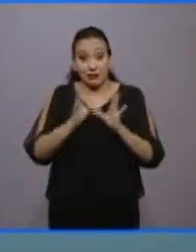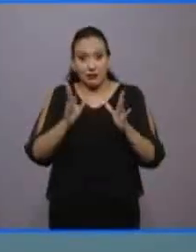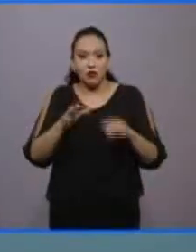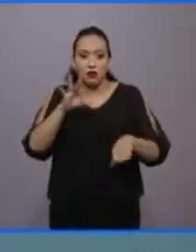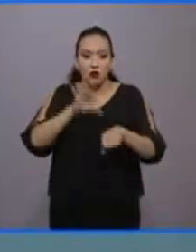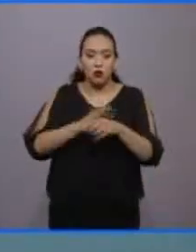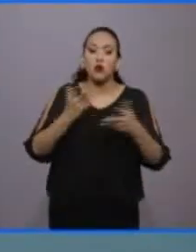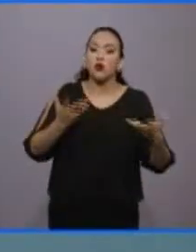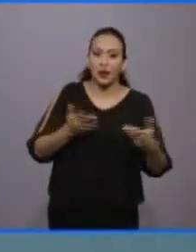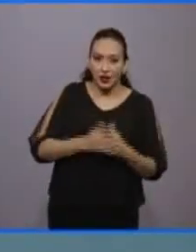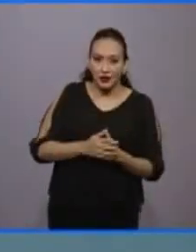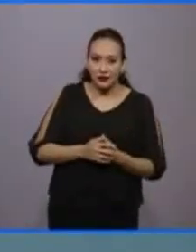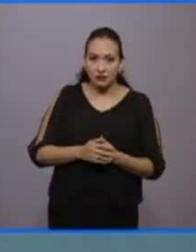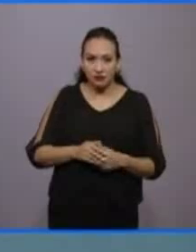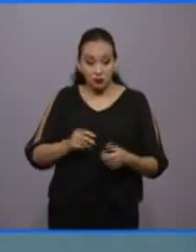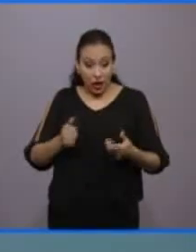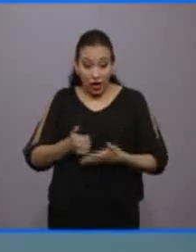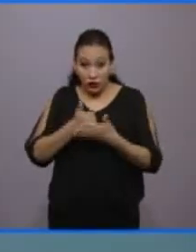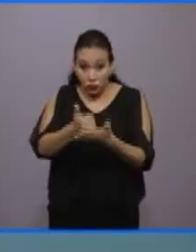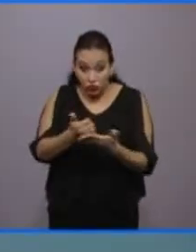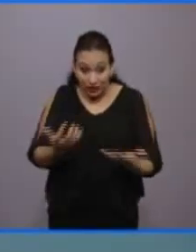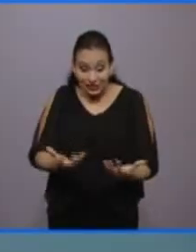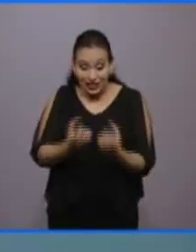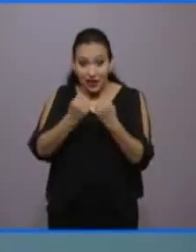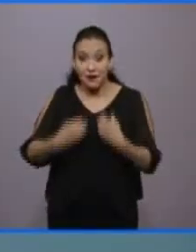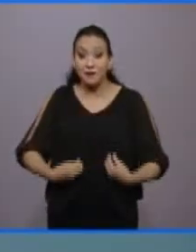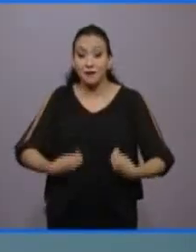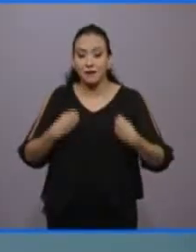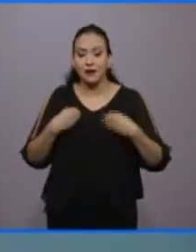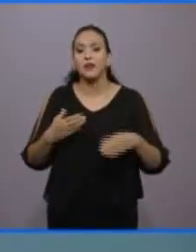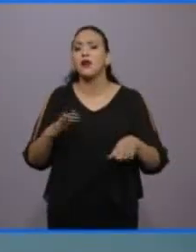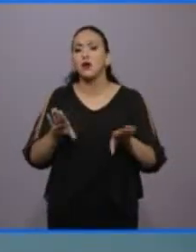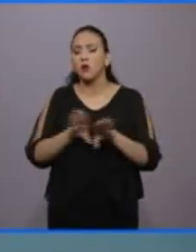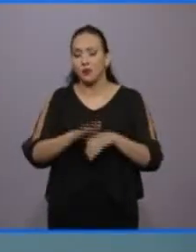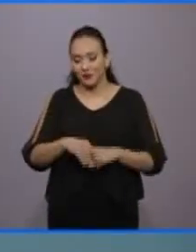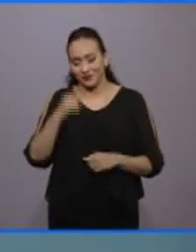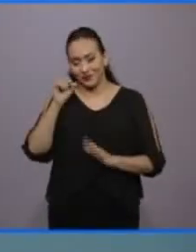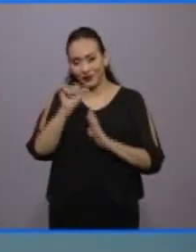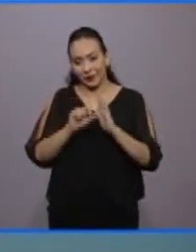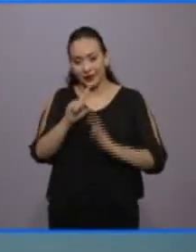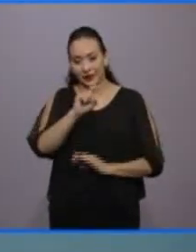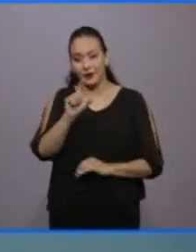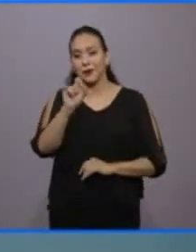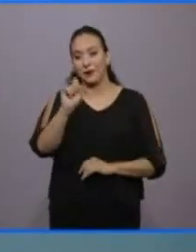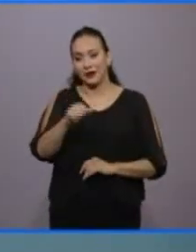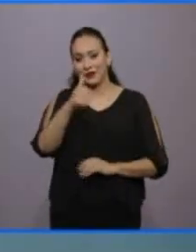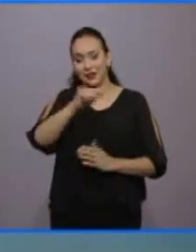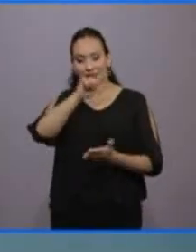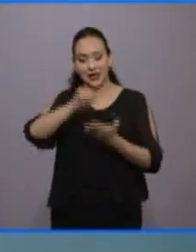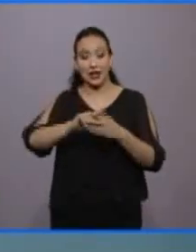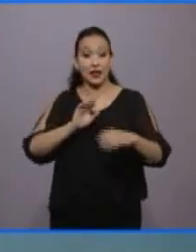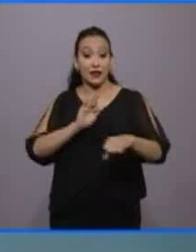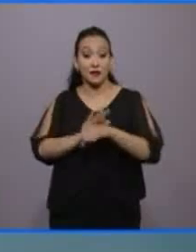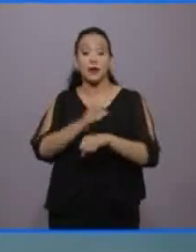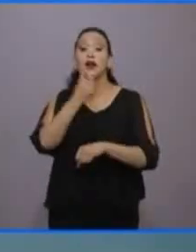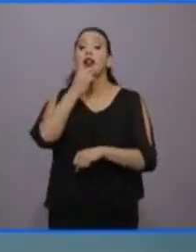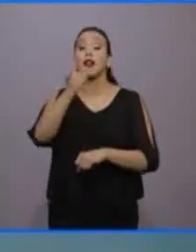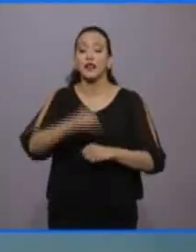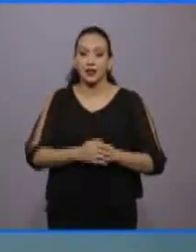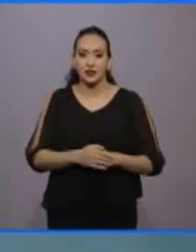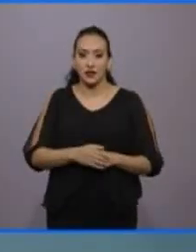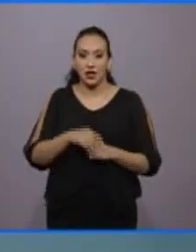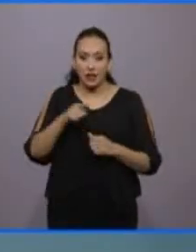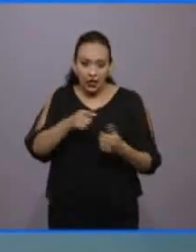dignidad o la integridad de una persona. Lo anterior, pues el artículo 126 de la Ley de Amparo establece que la suspensión